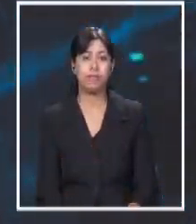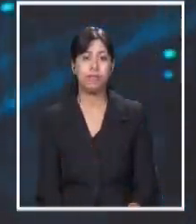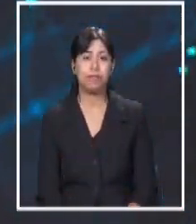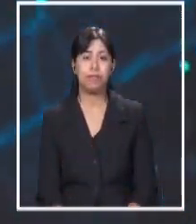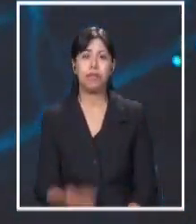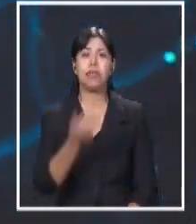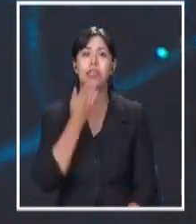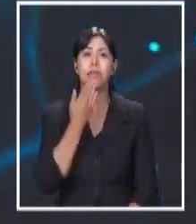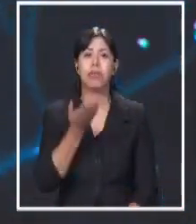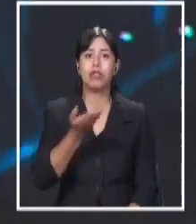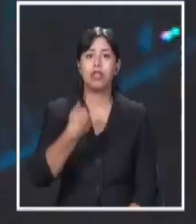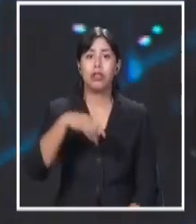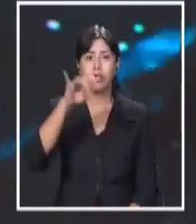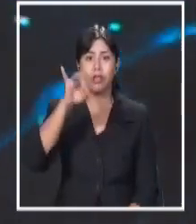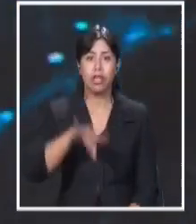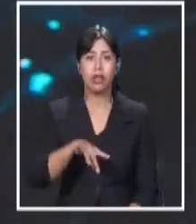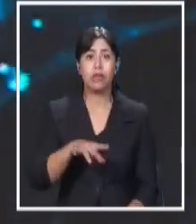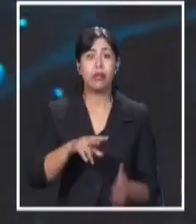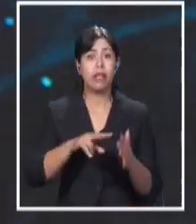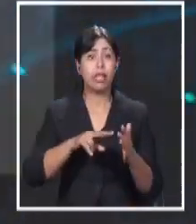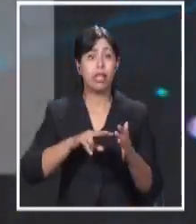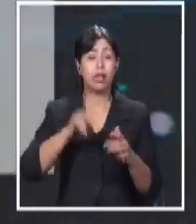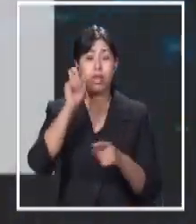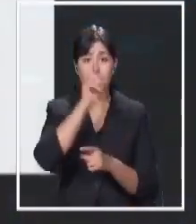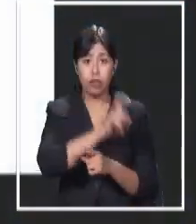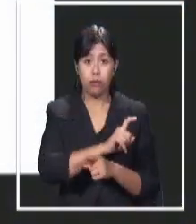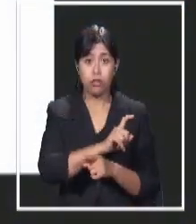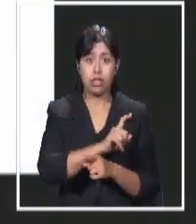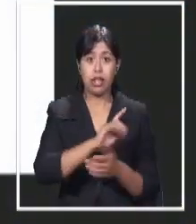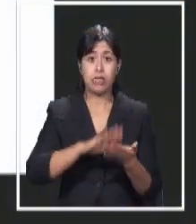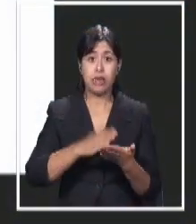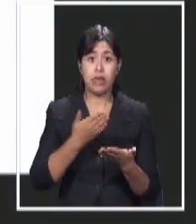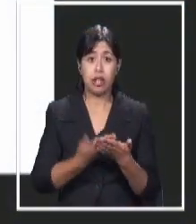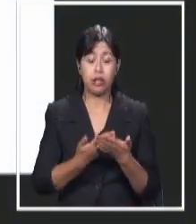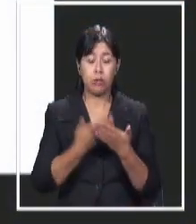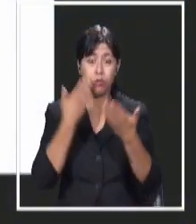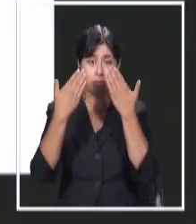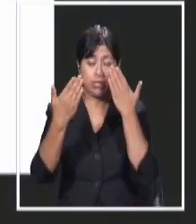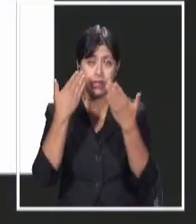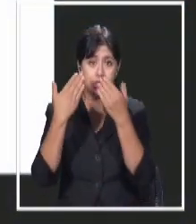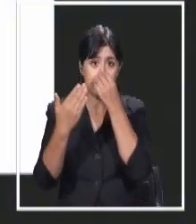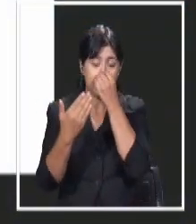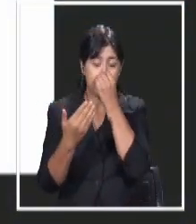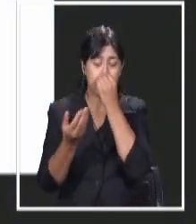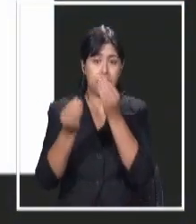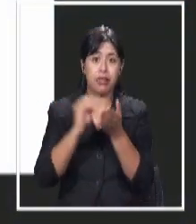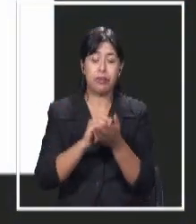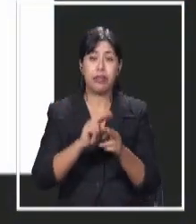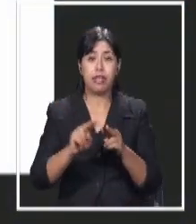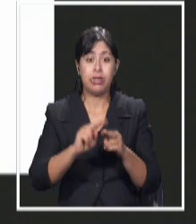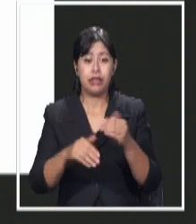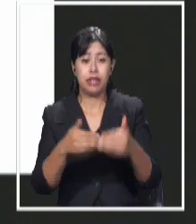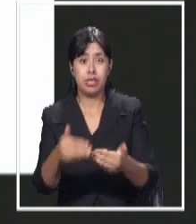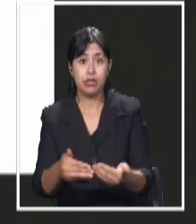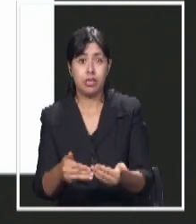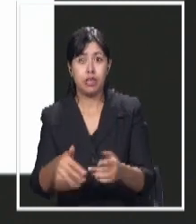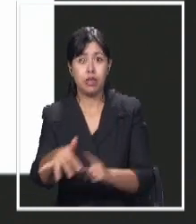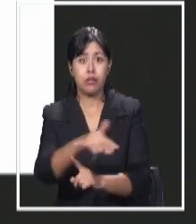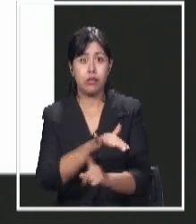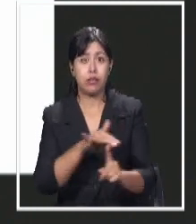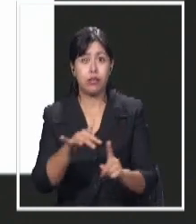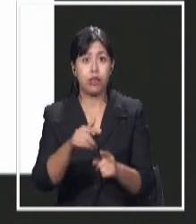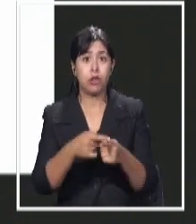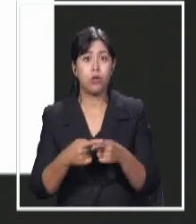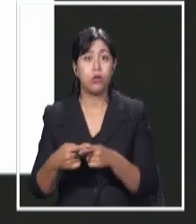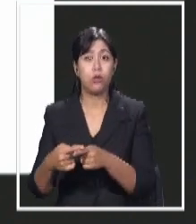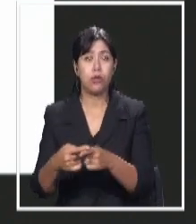También sabemos que las dificultades de salud mental que fueron producidas, intensificadas, inducidas por las condiciones